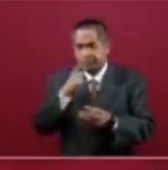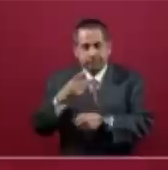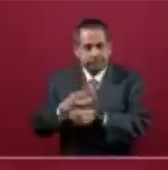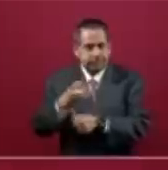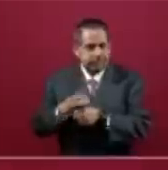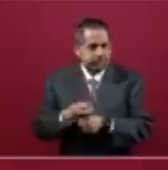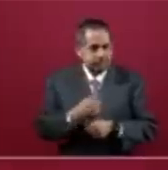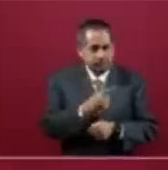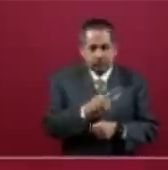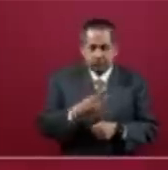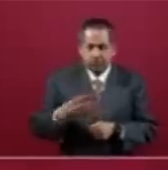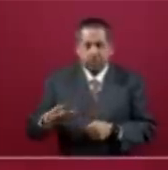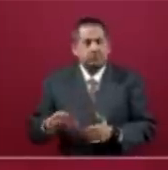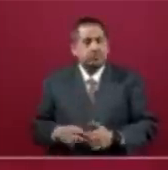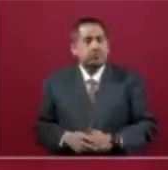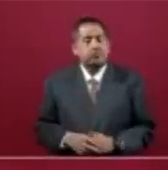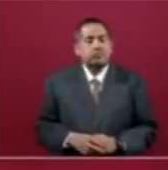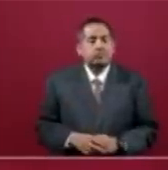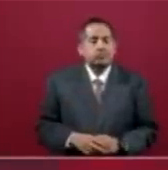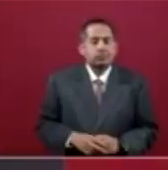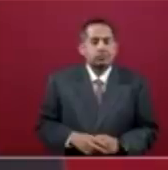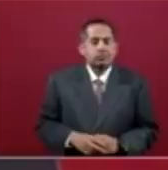tercero.